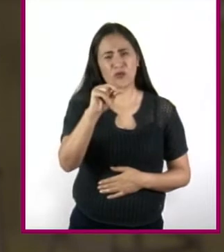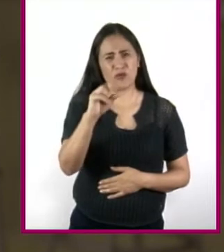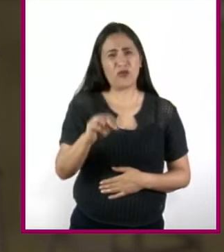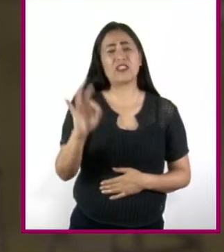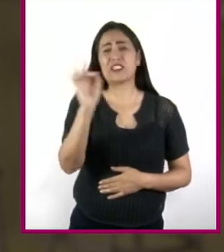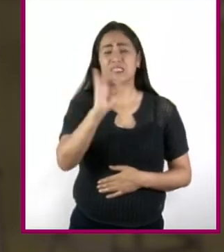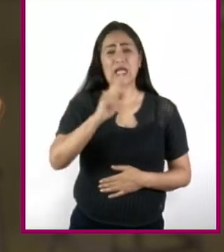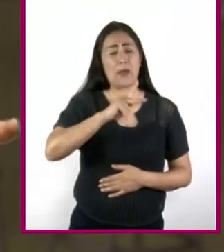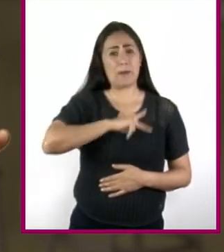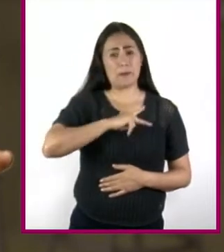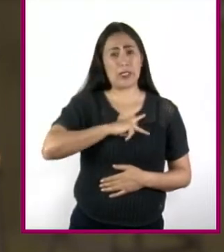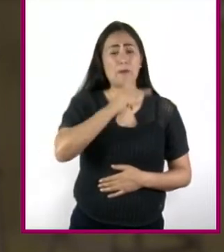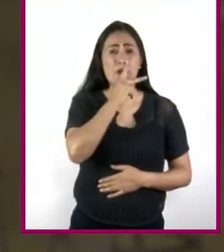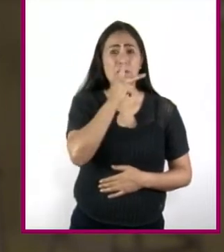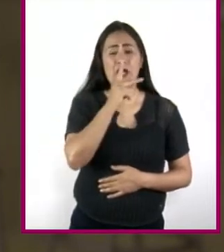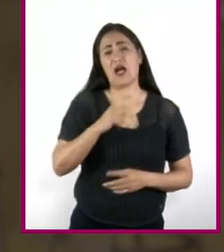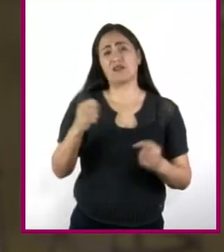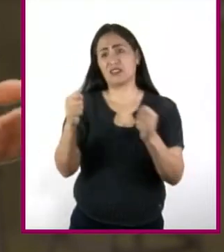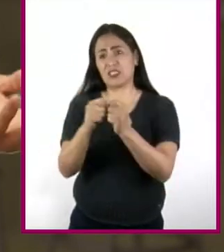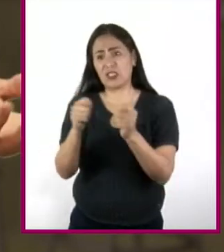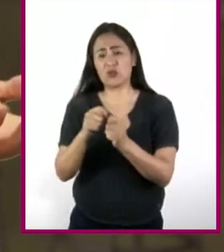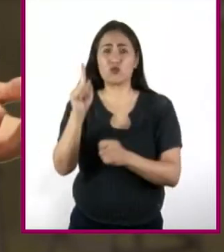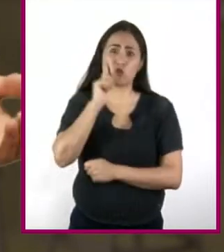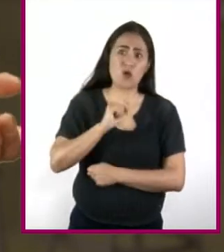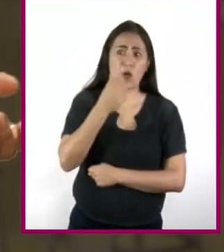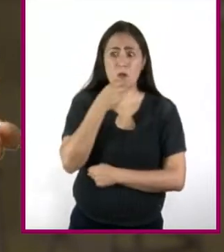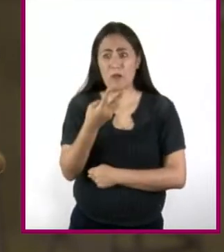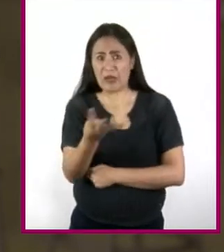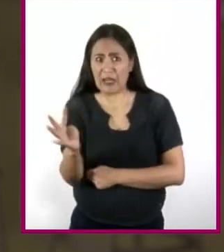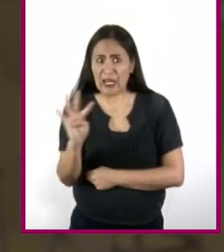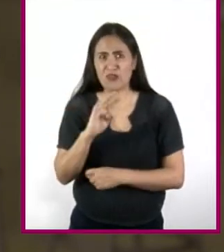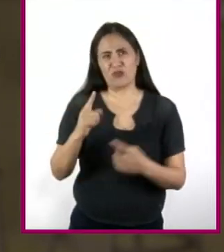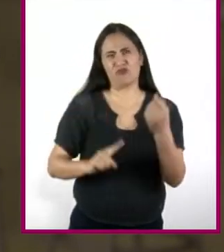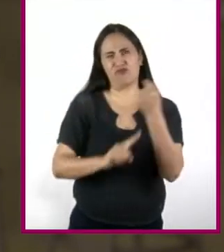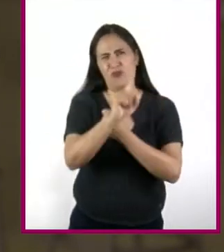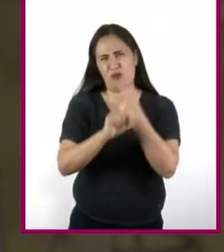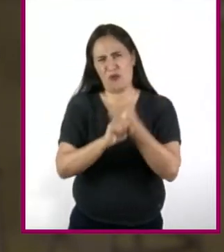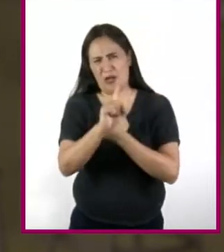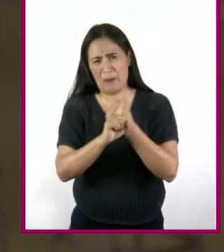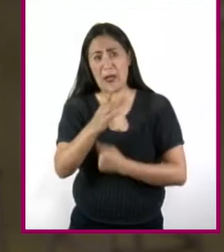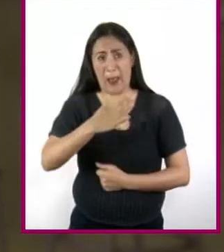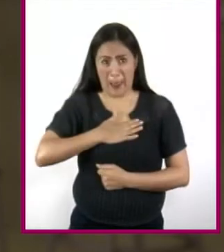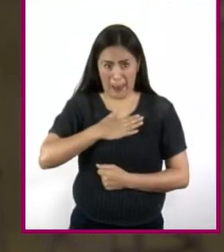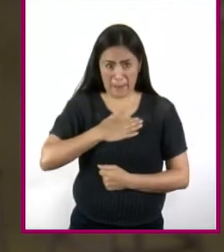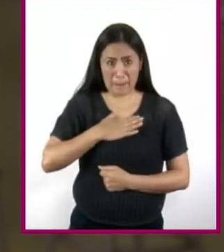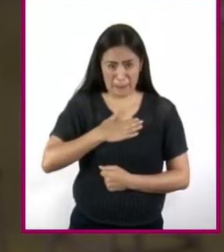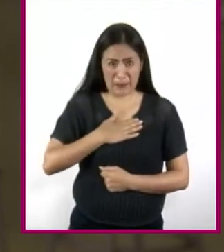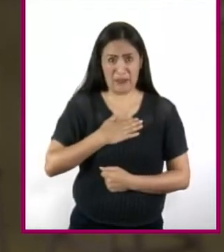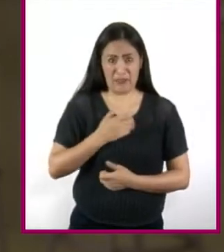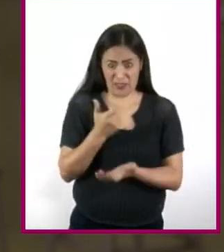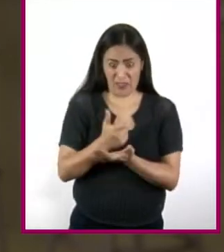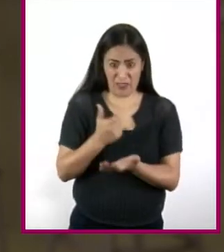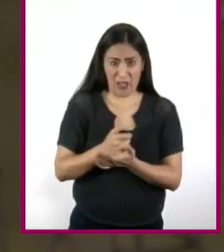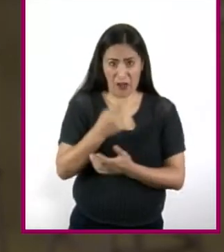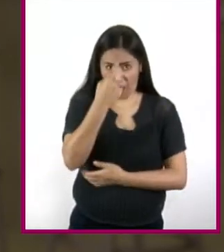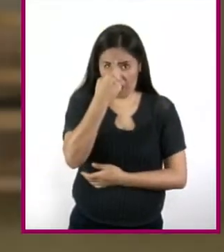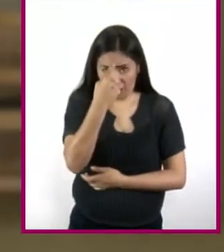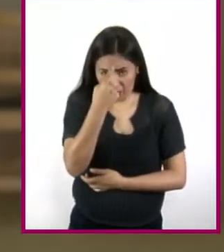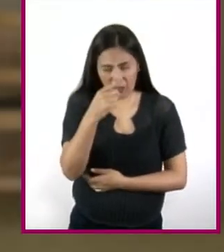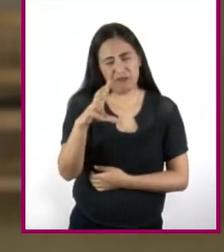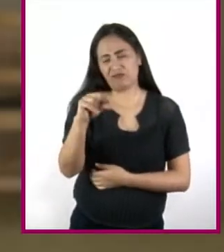mi papá y mis tíos y tías. A mí no me importa tanto lo material, pero a ellos sí. Y va a ser un